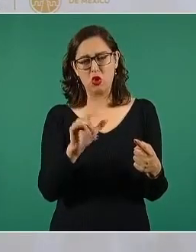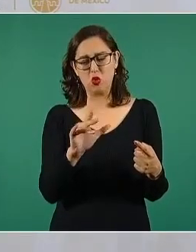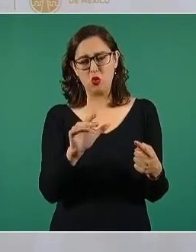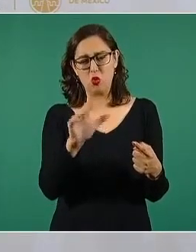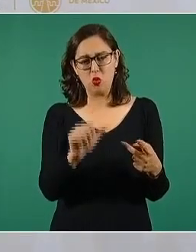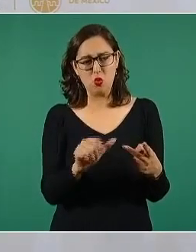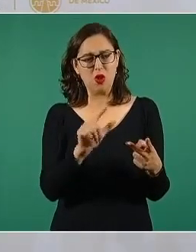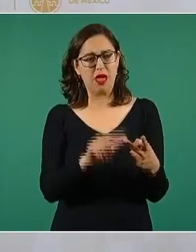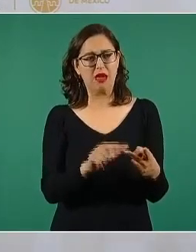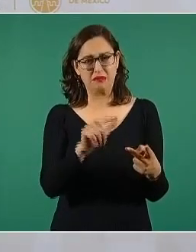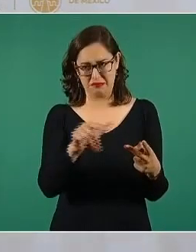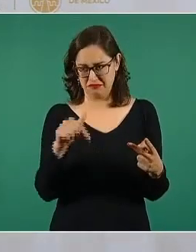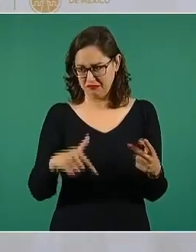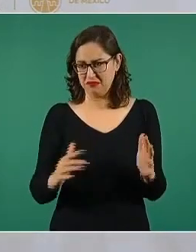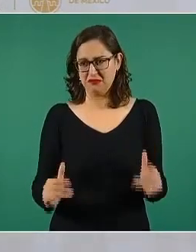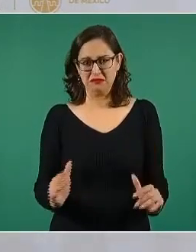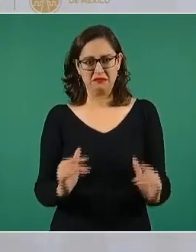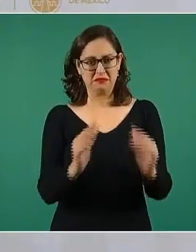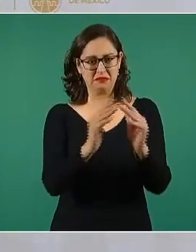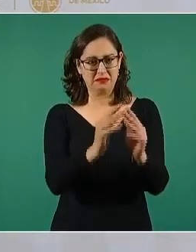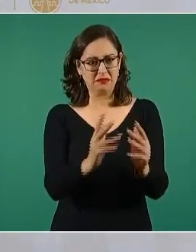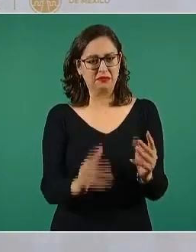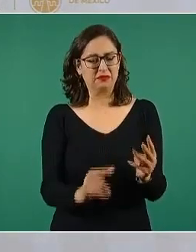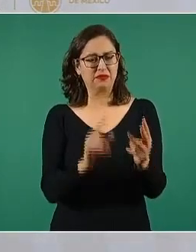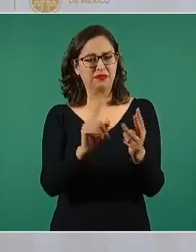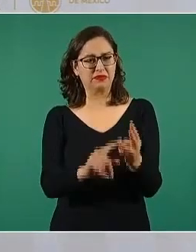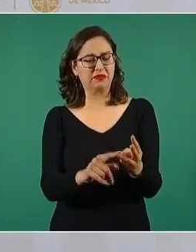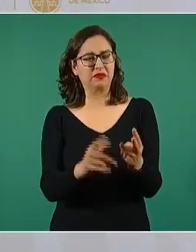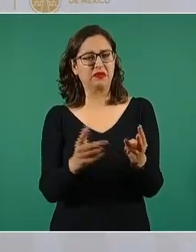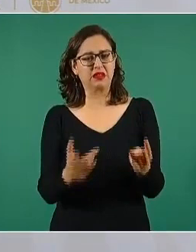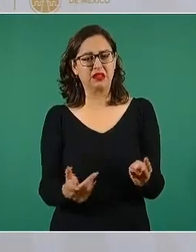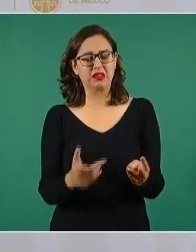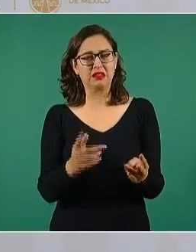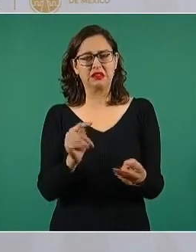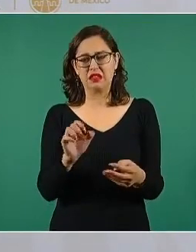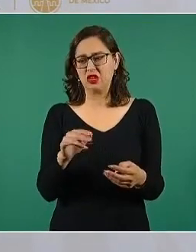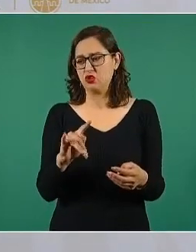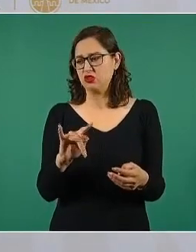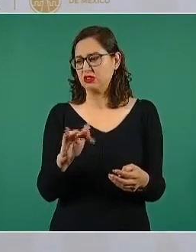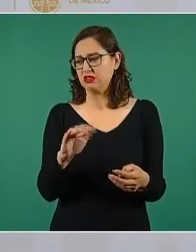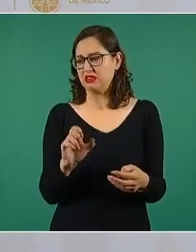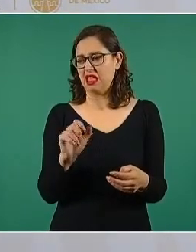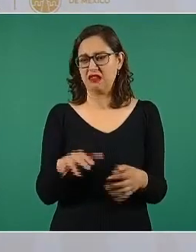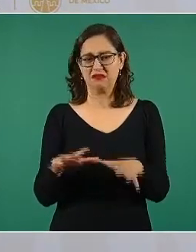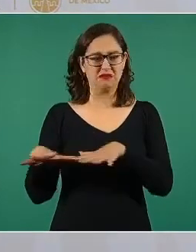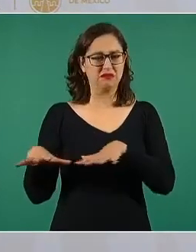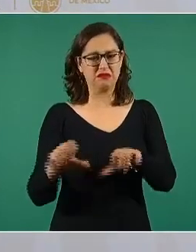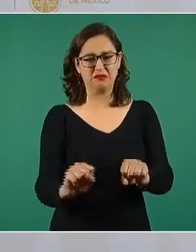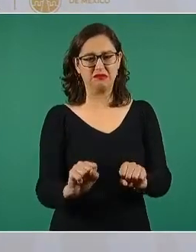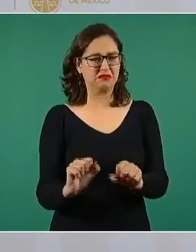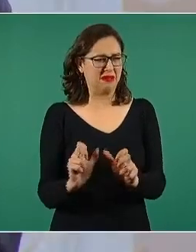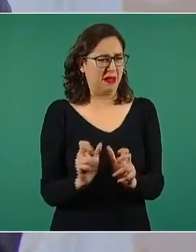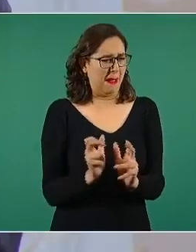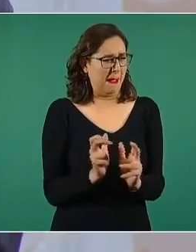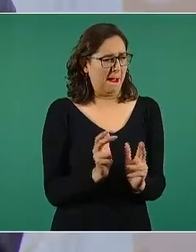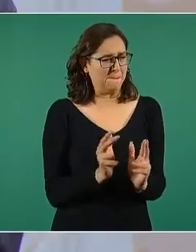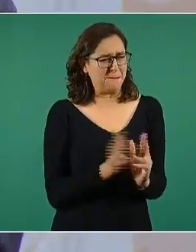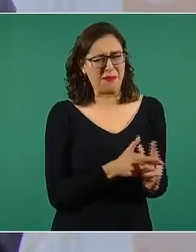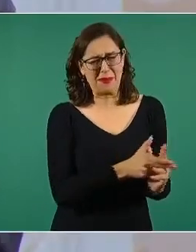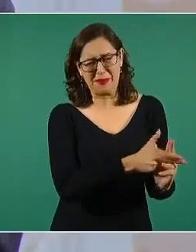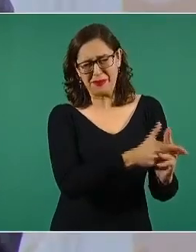en el Templo Mayor, en la toma y masacre de Tenochtitlán y los